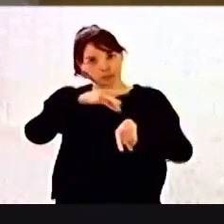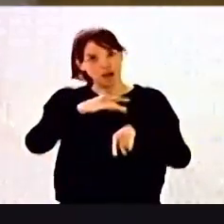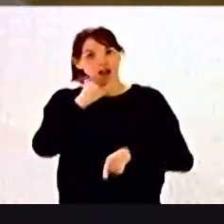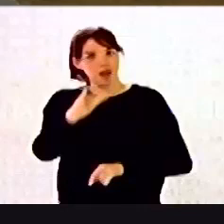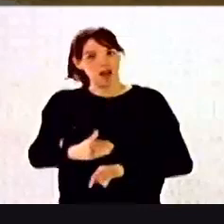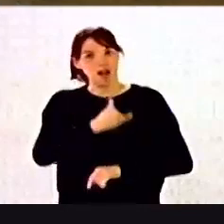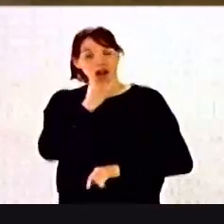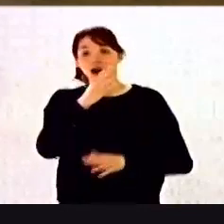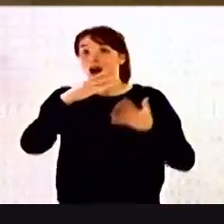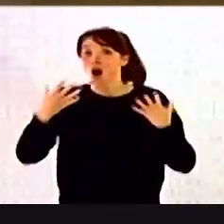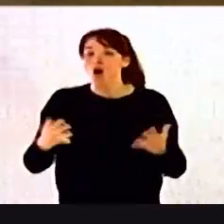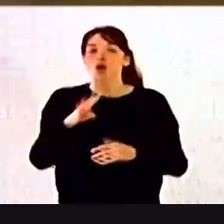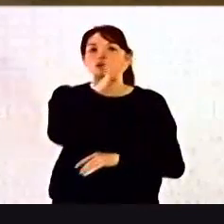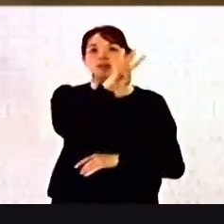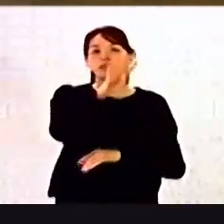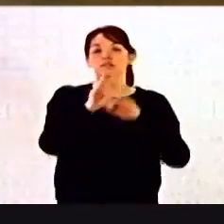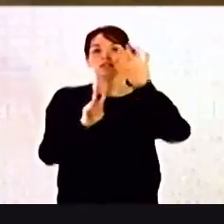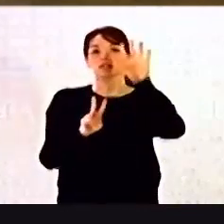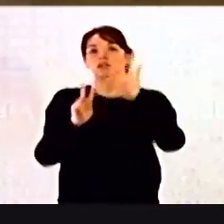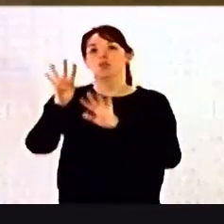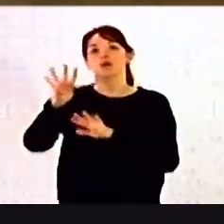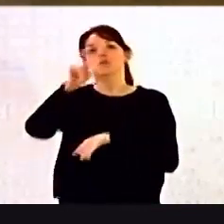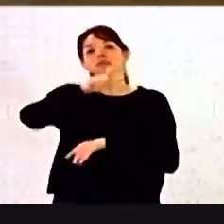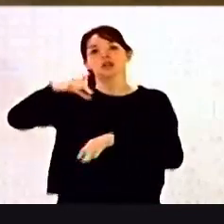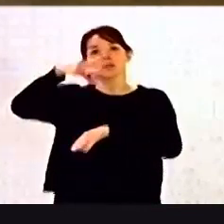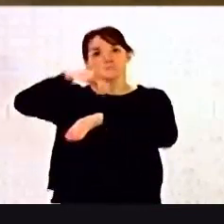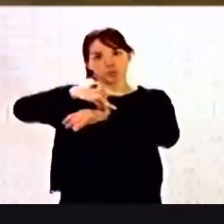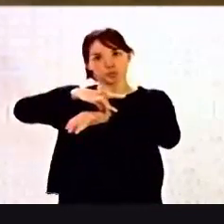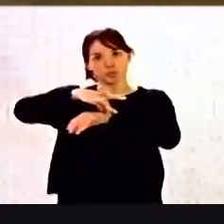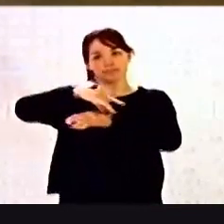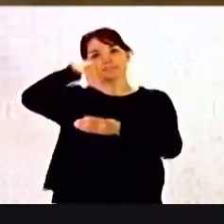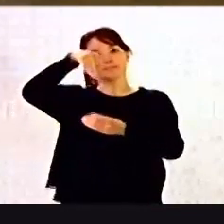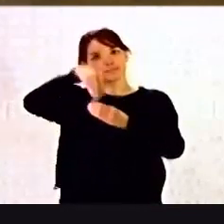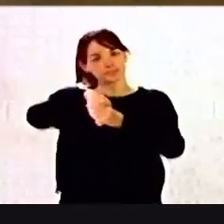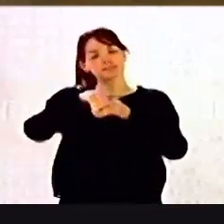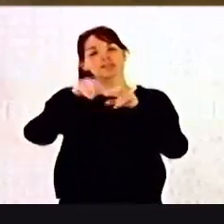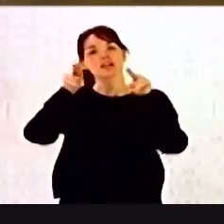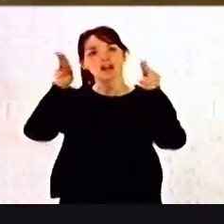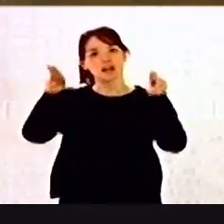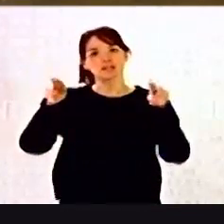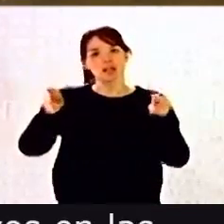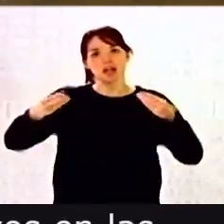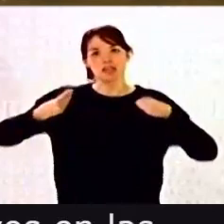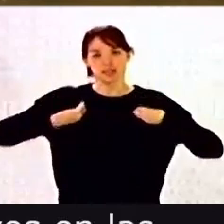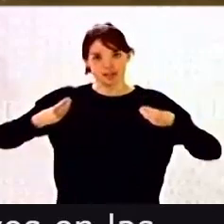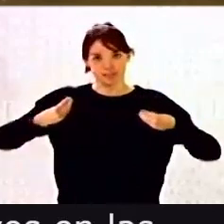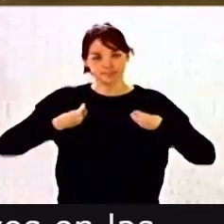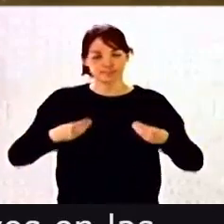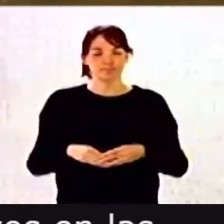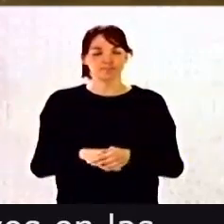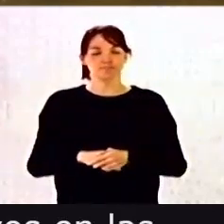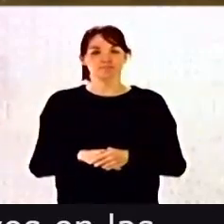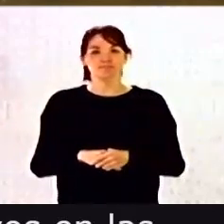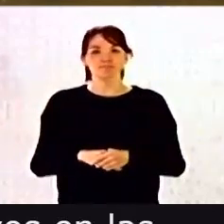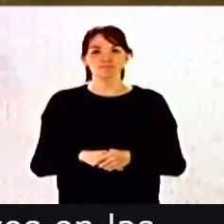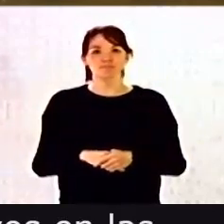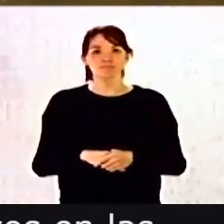hay 474 casos positivos en las residencias de personas